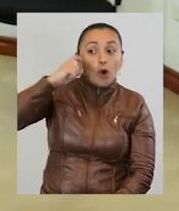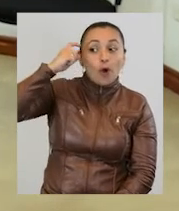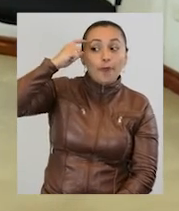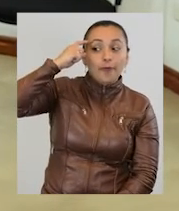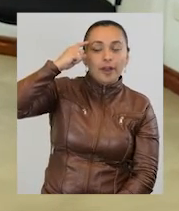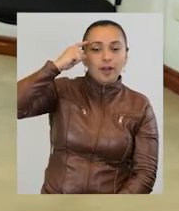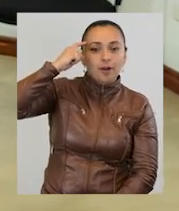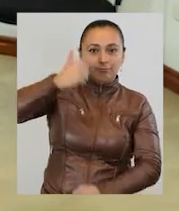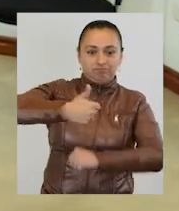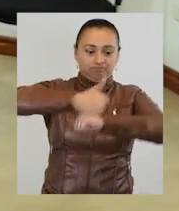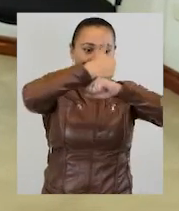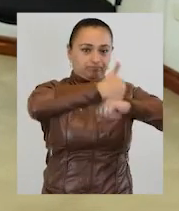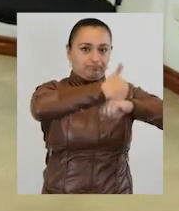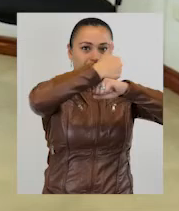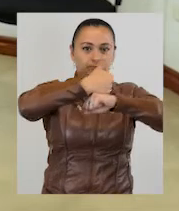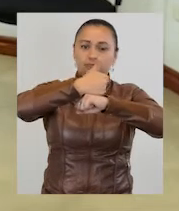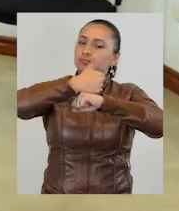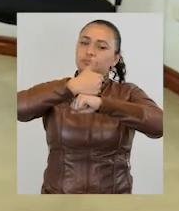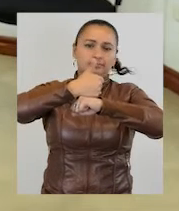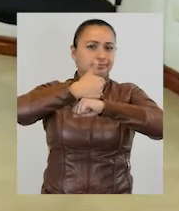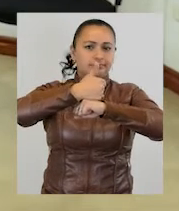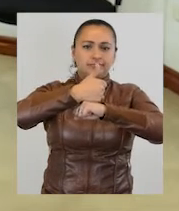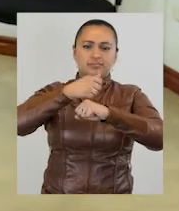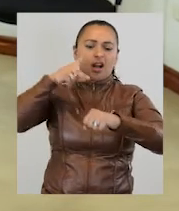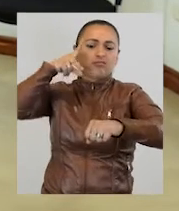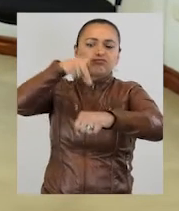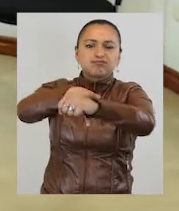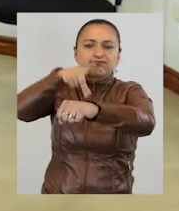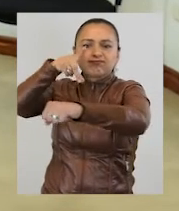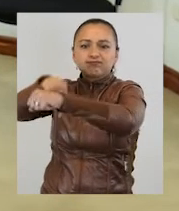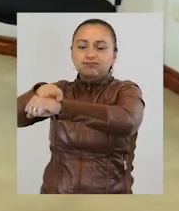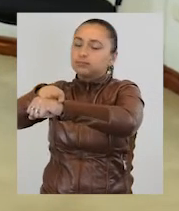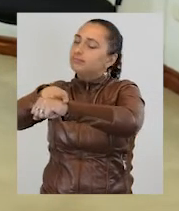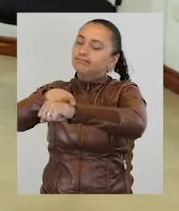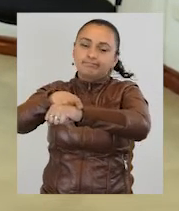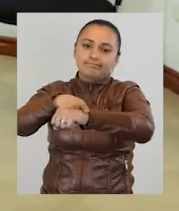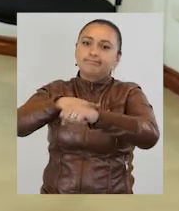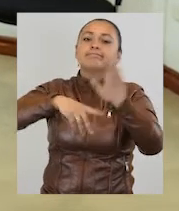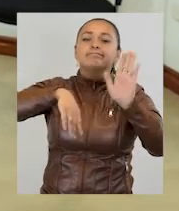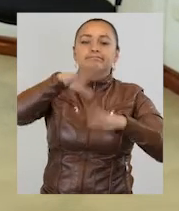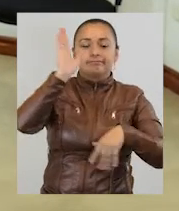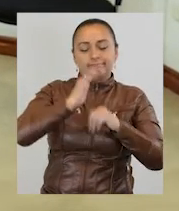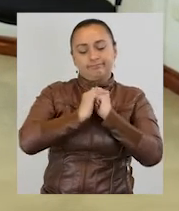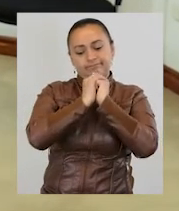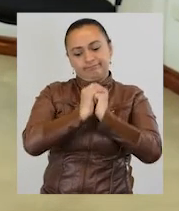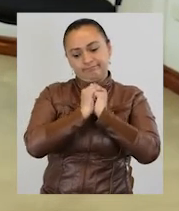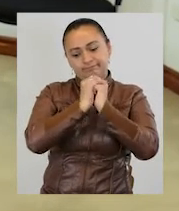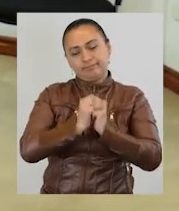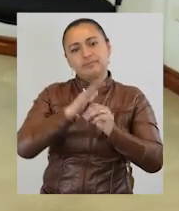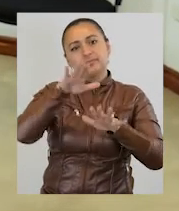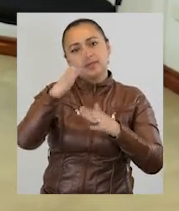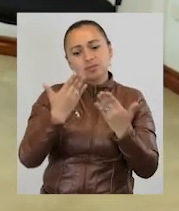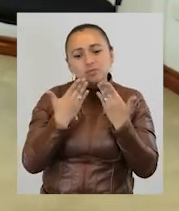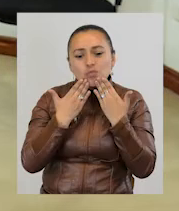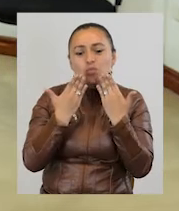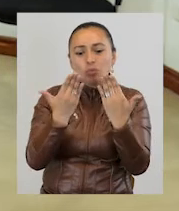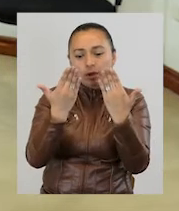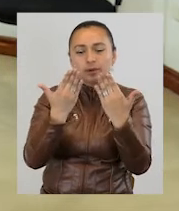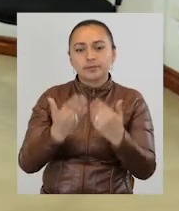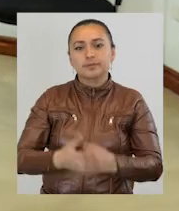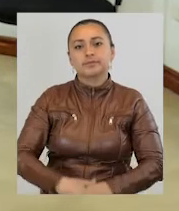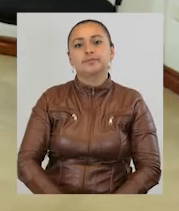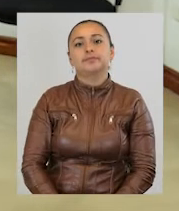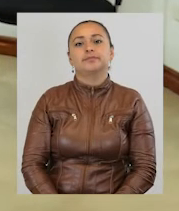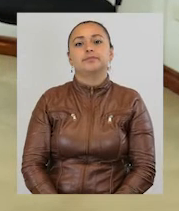los gobernantes de las naciones, para que no caigan en la tentación del abuso de poder y busquen siempre el bien común, roguemos